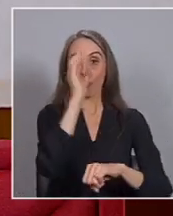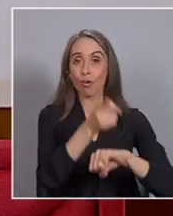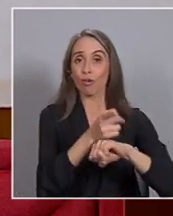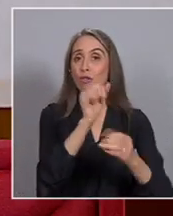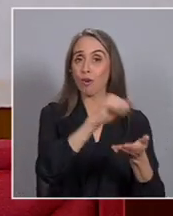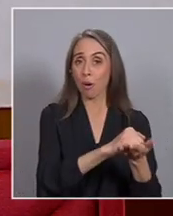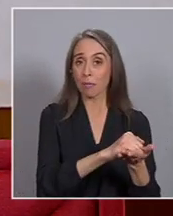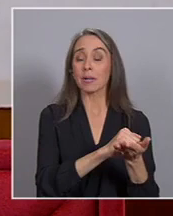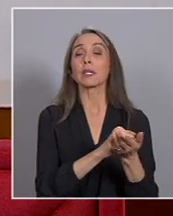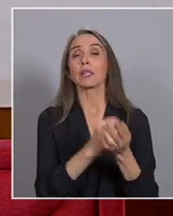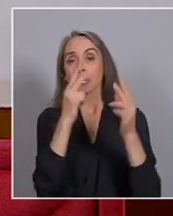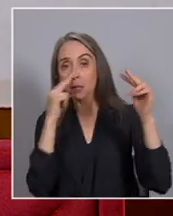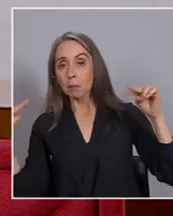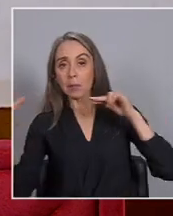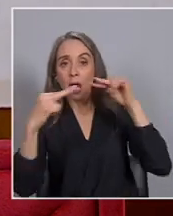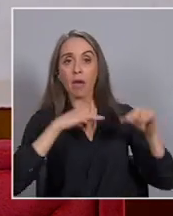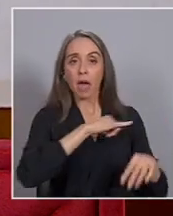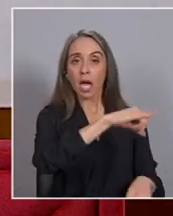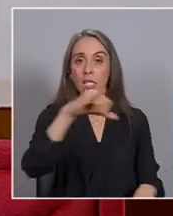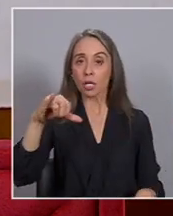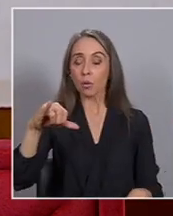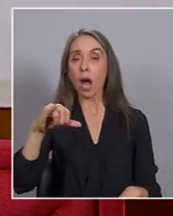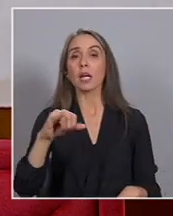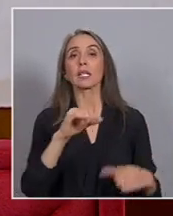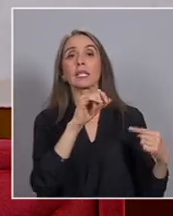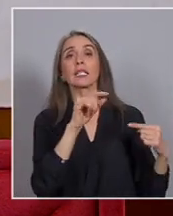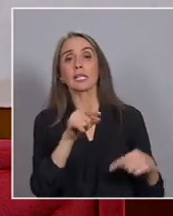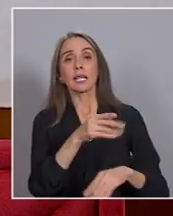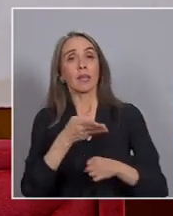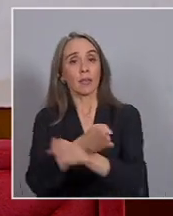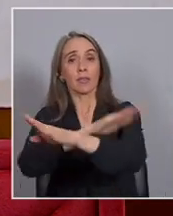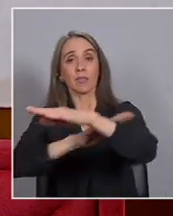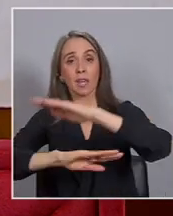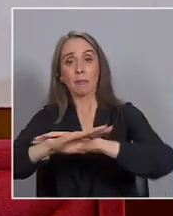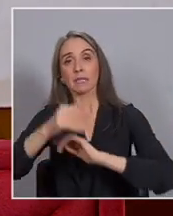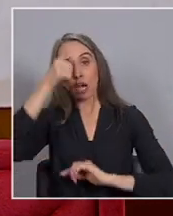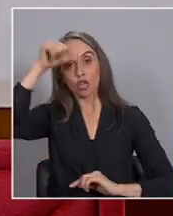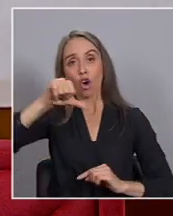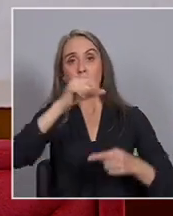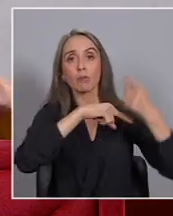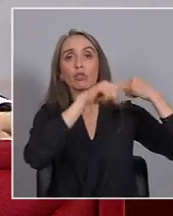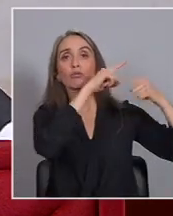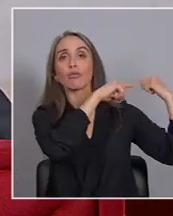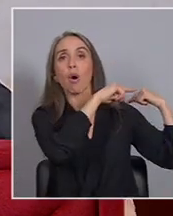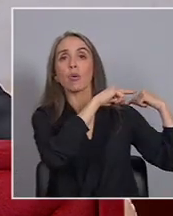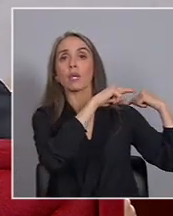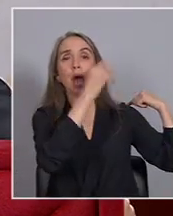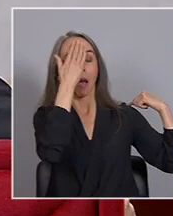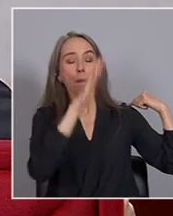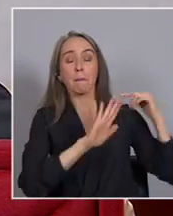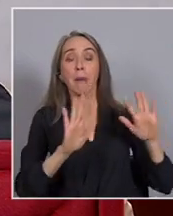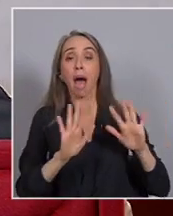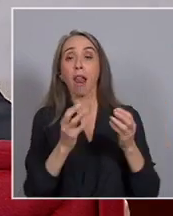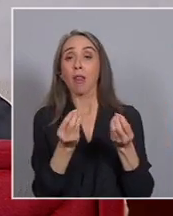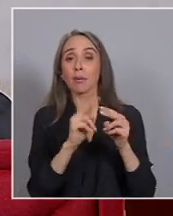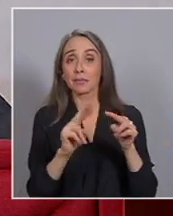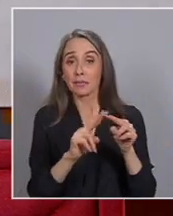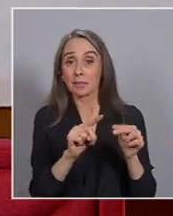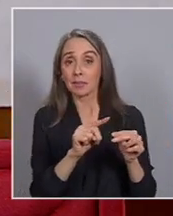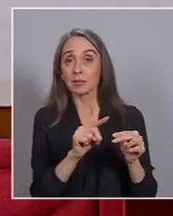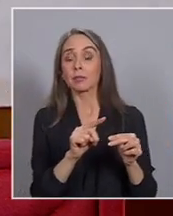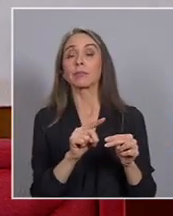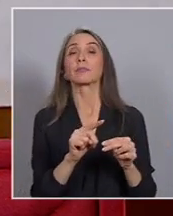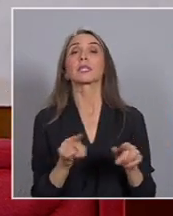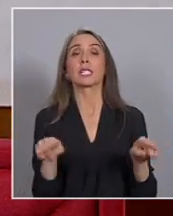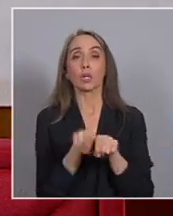común, que a partir de la condena histórica transversal a las atrocidades del pasado, sostenga,